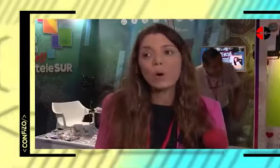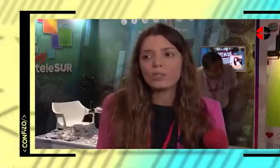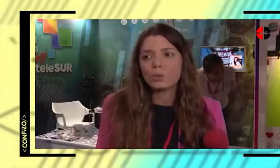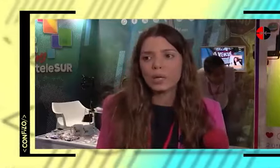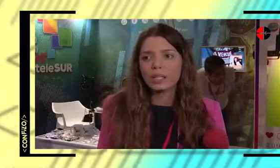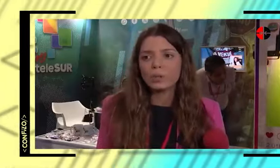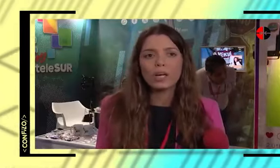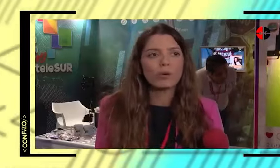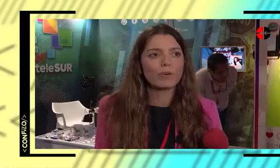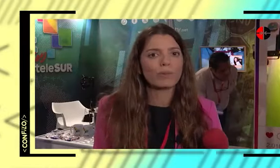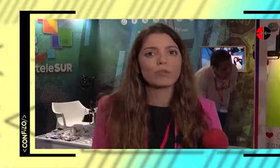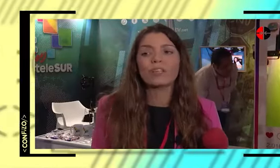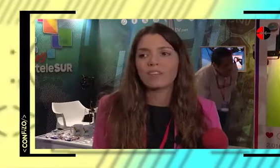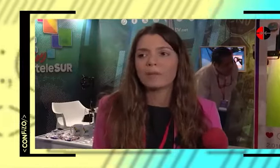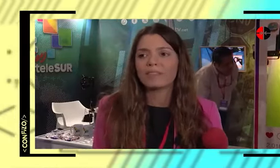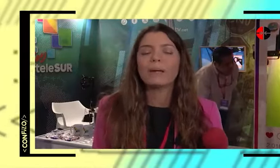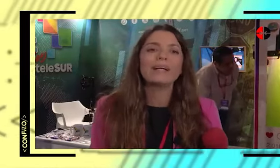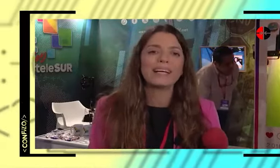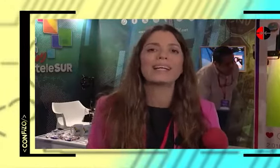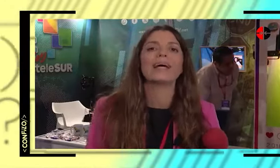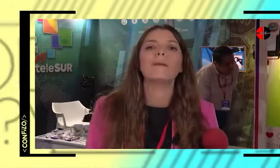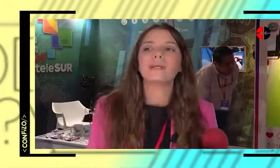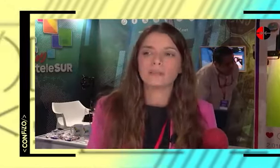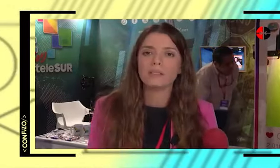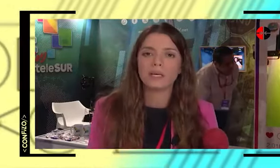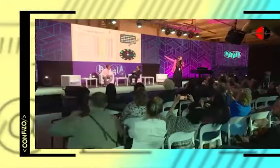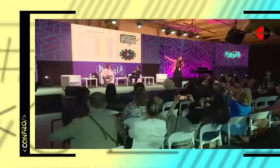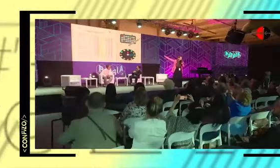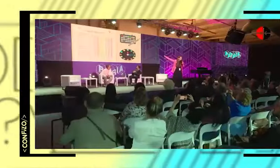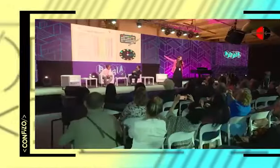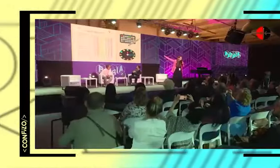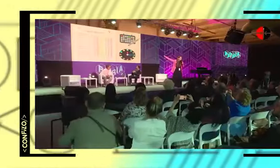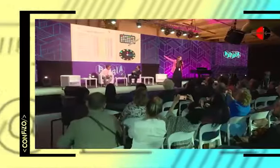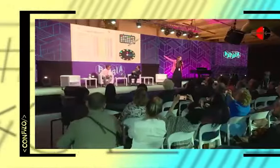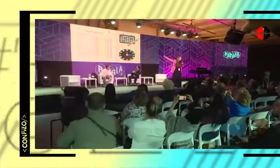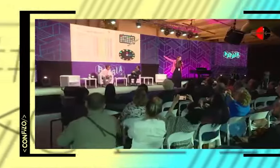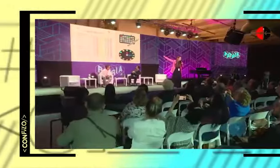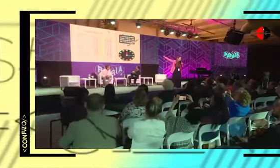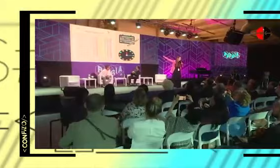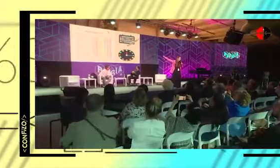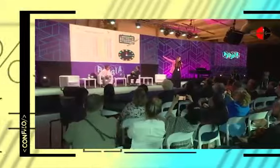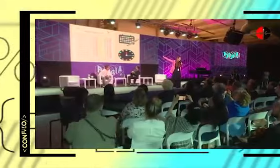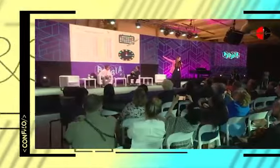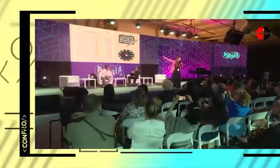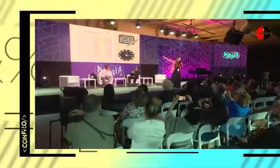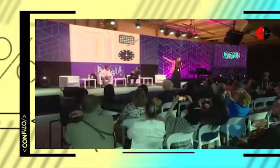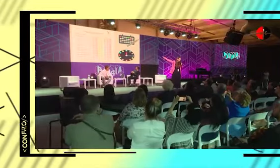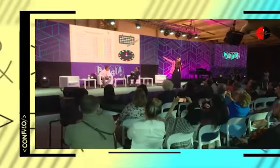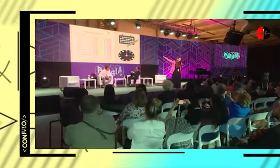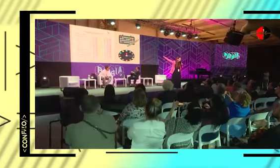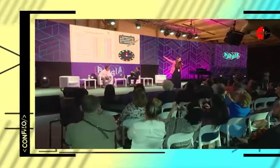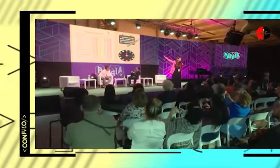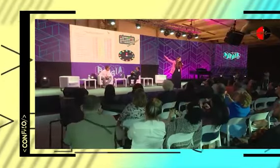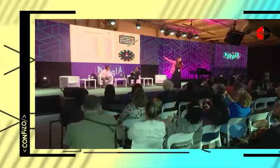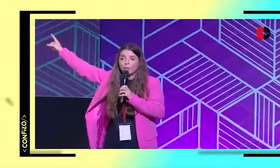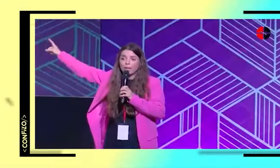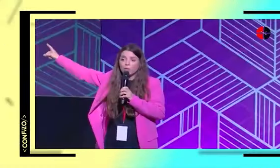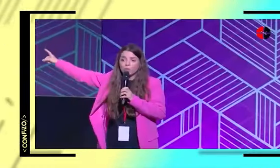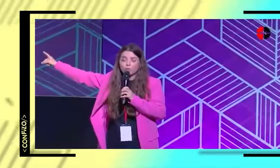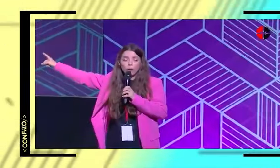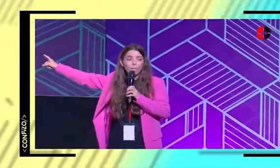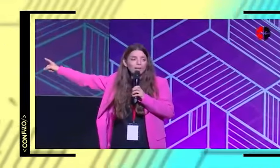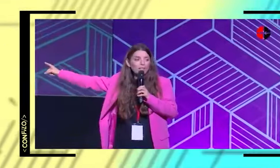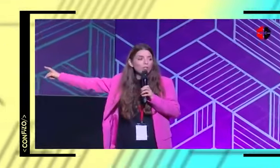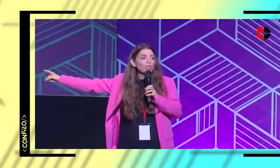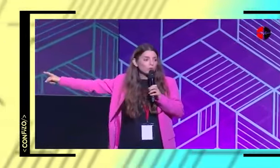le están coayudando en la conformación de ese mensaje para que realmente llegue. Entonces asistimos a un momento parteaguas, a una cosa en la que es